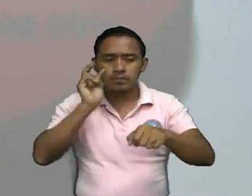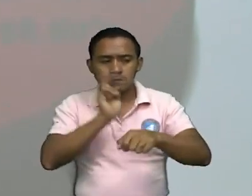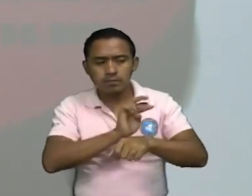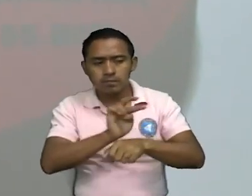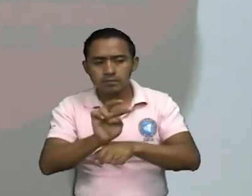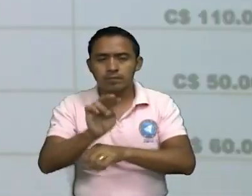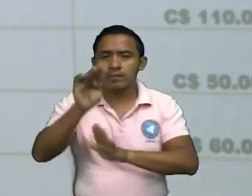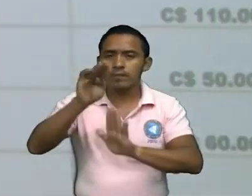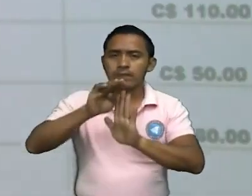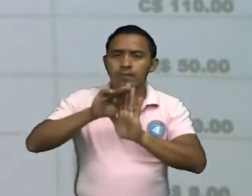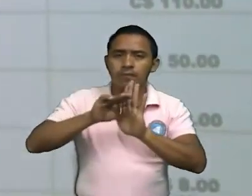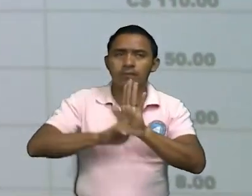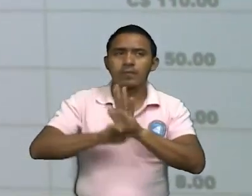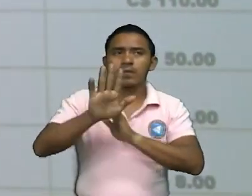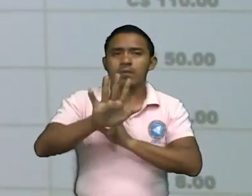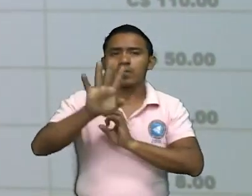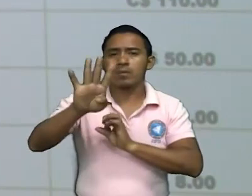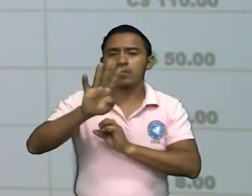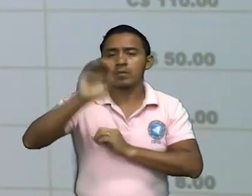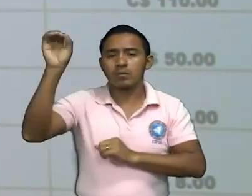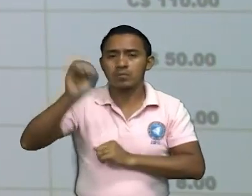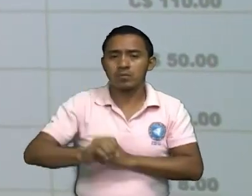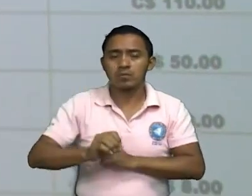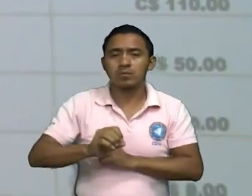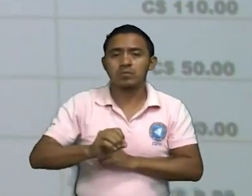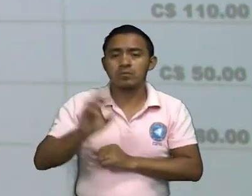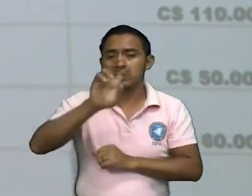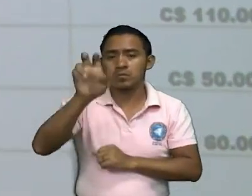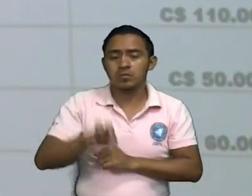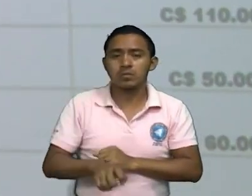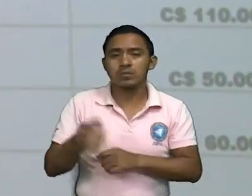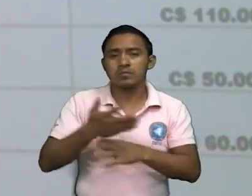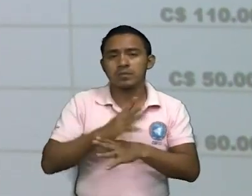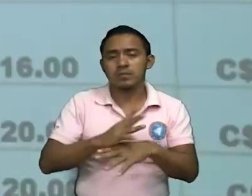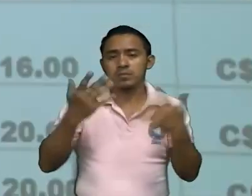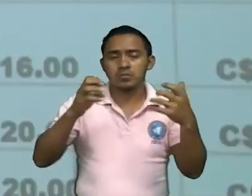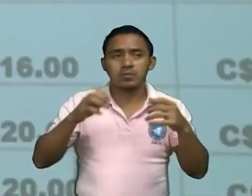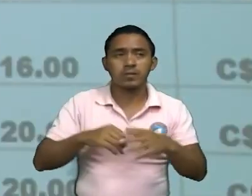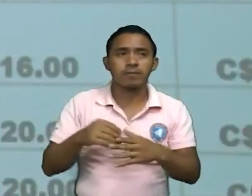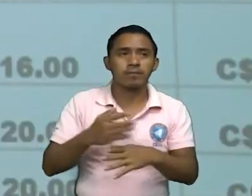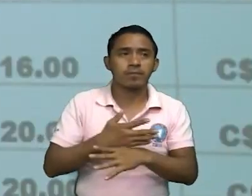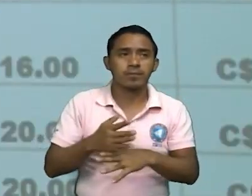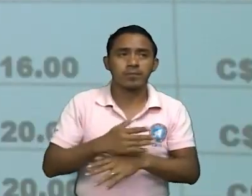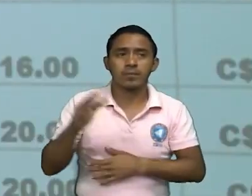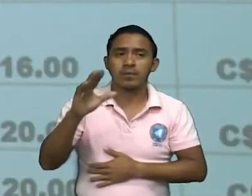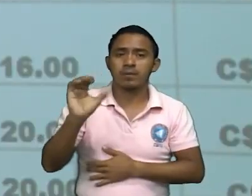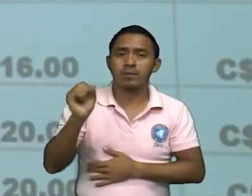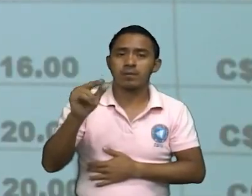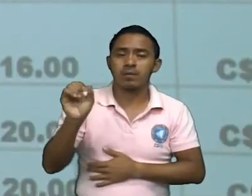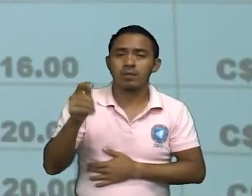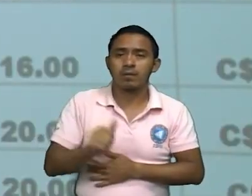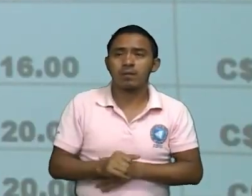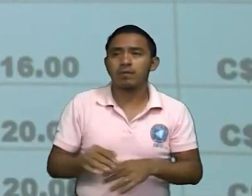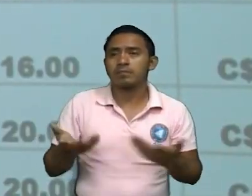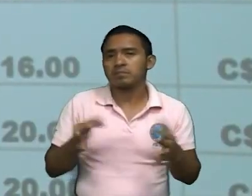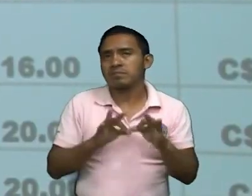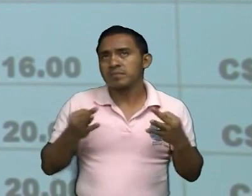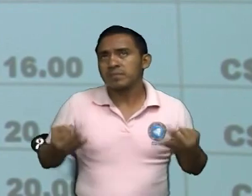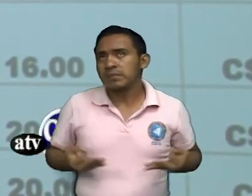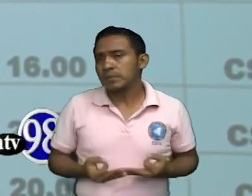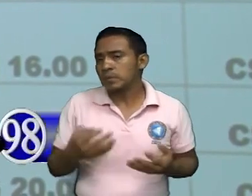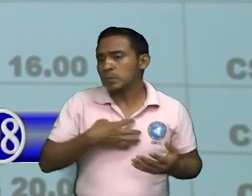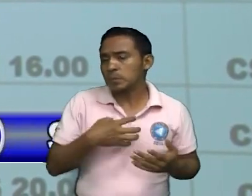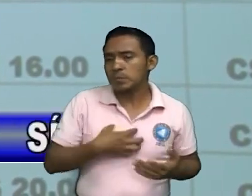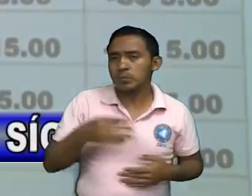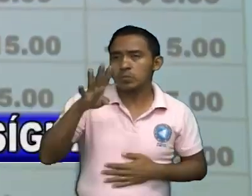una disminución de 54 córdobas en el costo de los productos de la canasta básica para una familia conformada